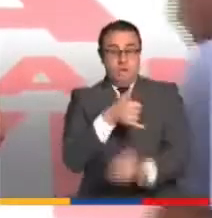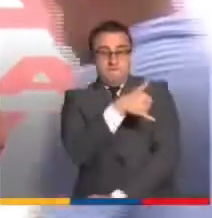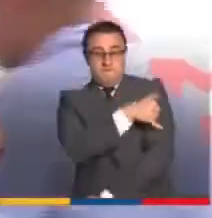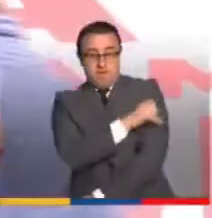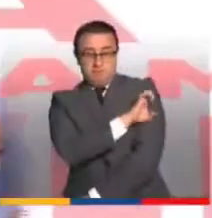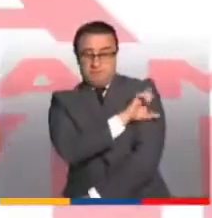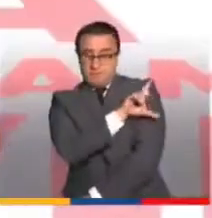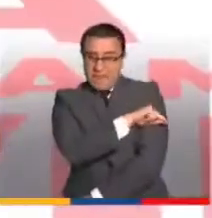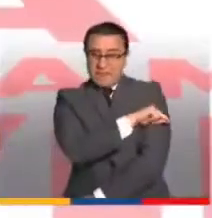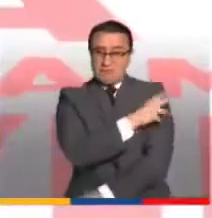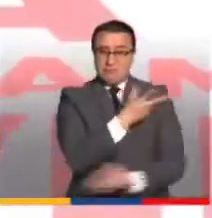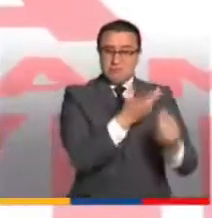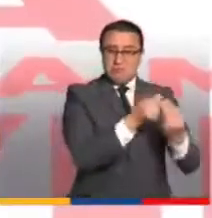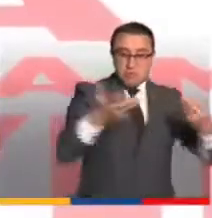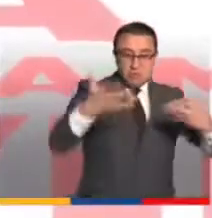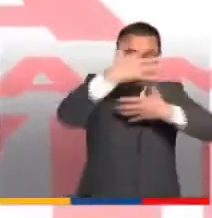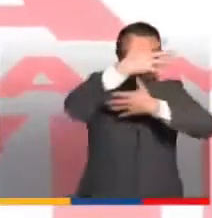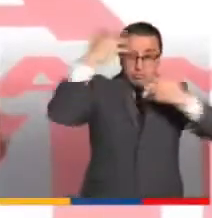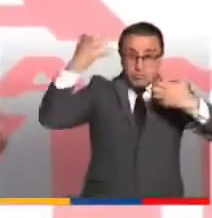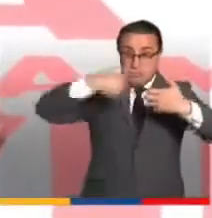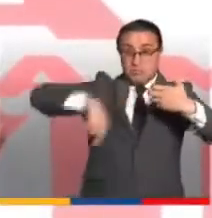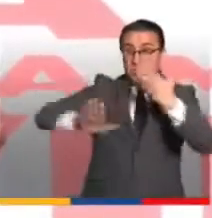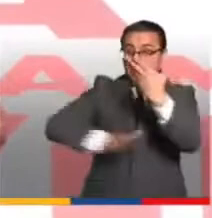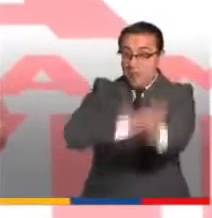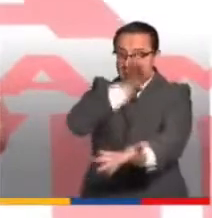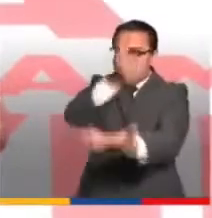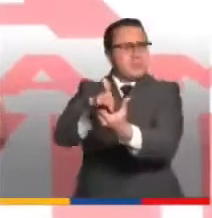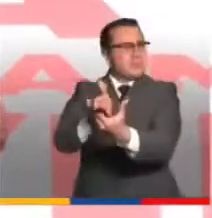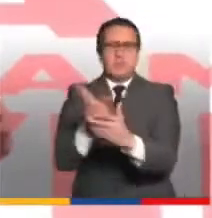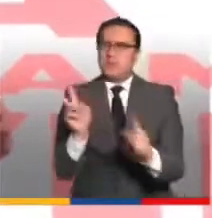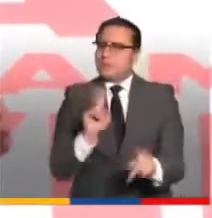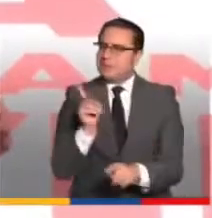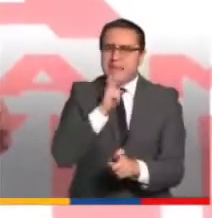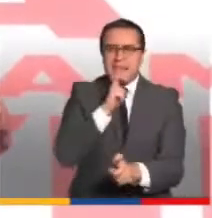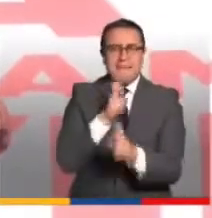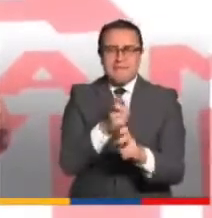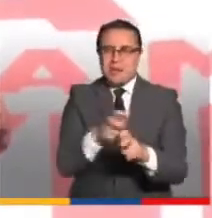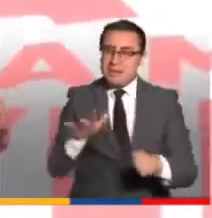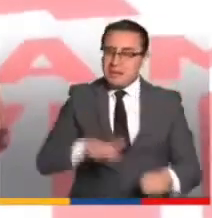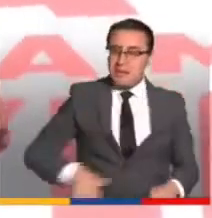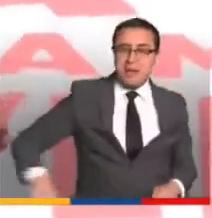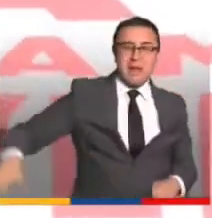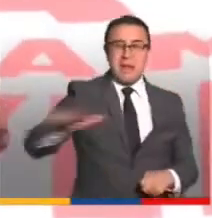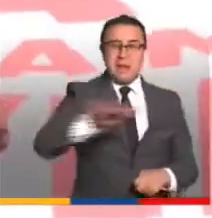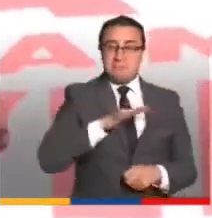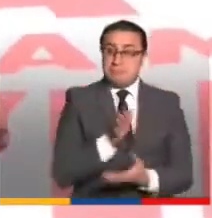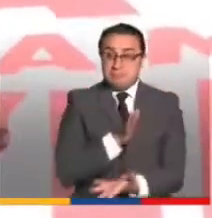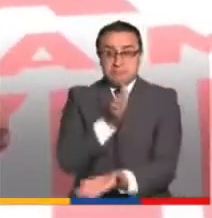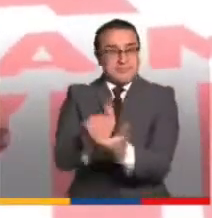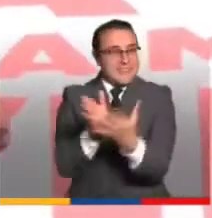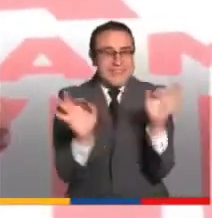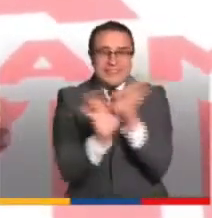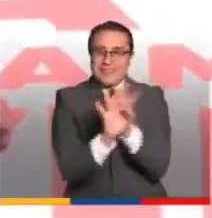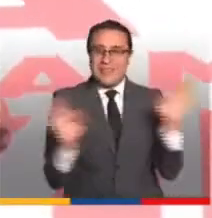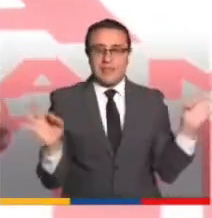por lo inhóspitas que son durante las décadas que han pasado, han